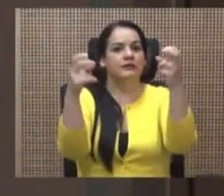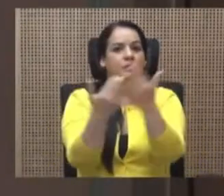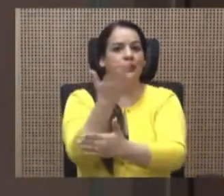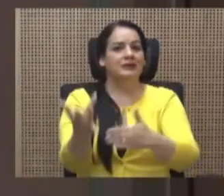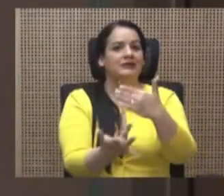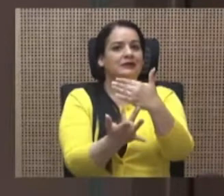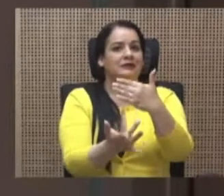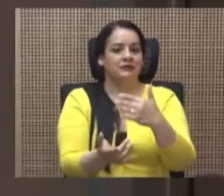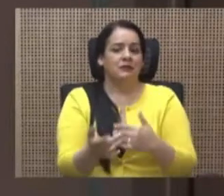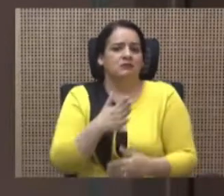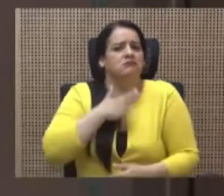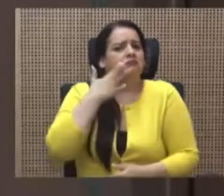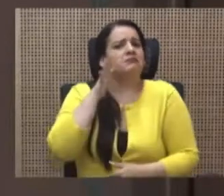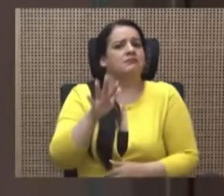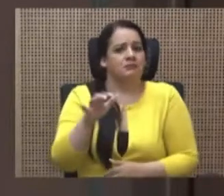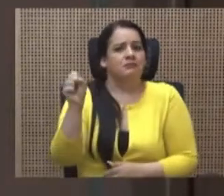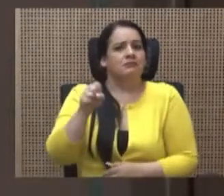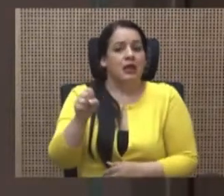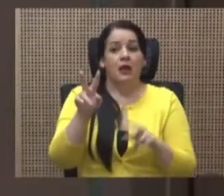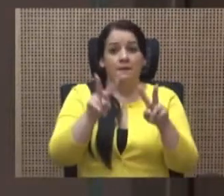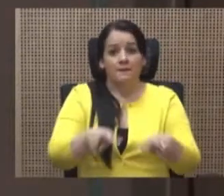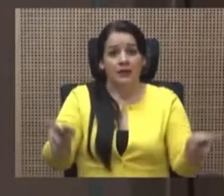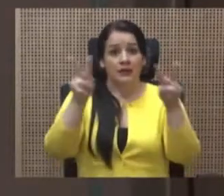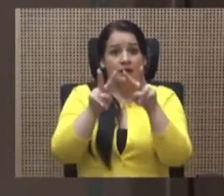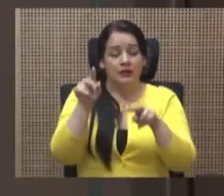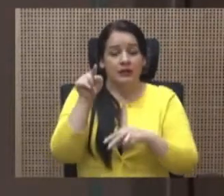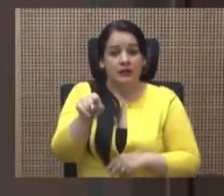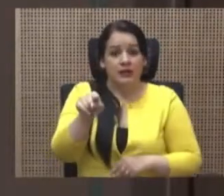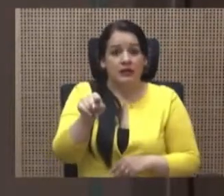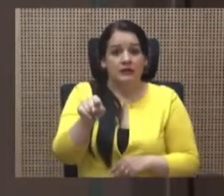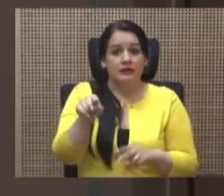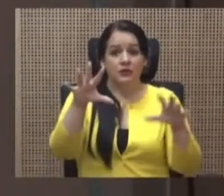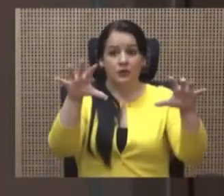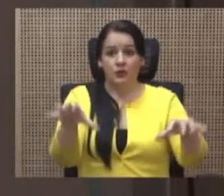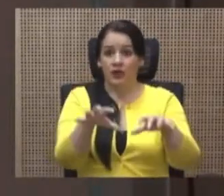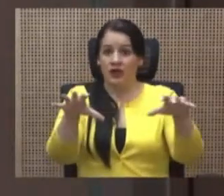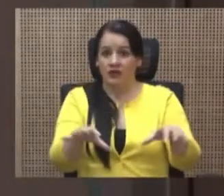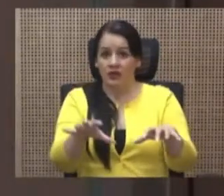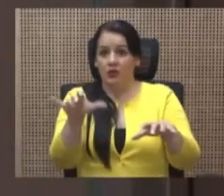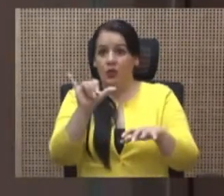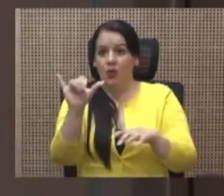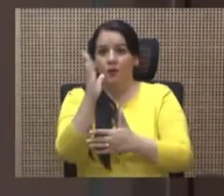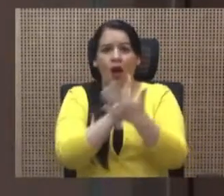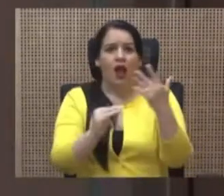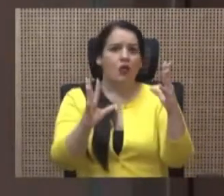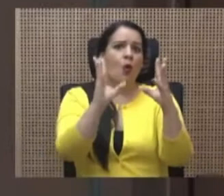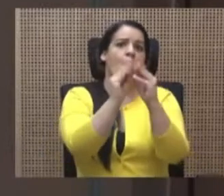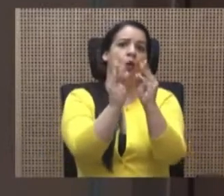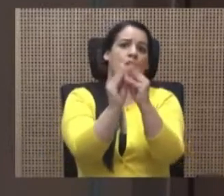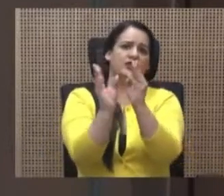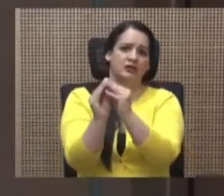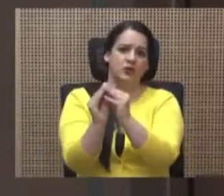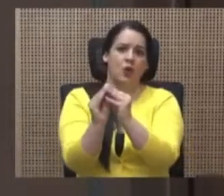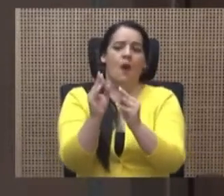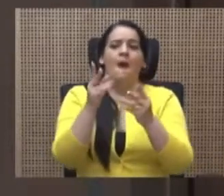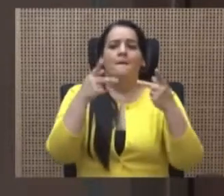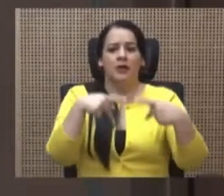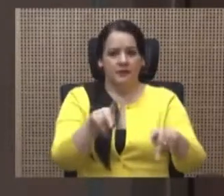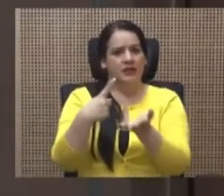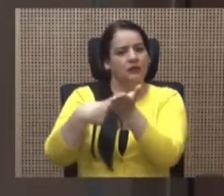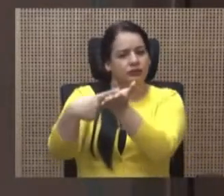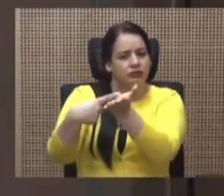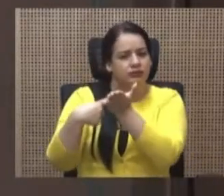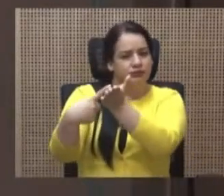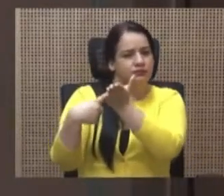y me parece que la ventaja de que sea un evento algo como un congreso nos permite generar discusiones